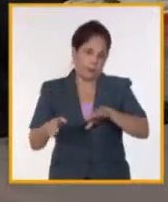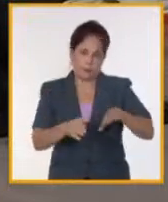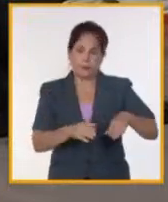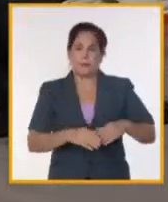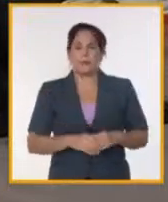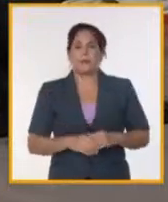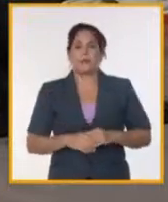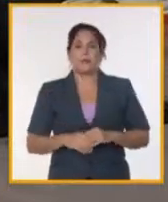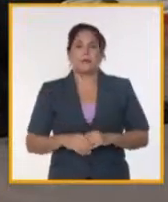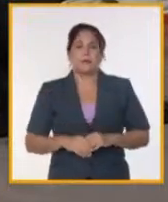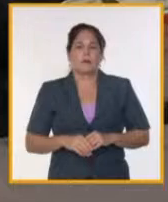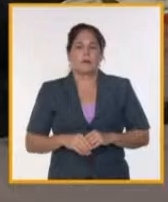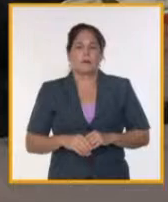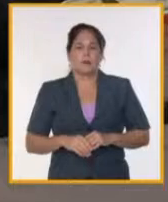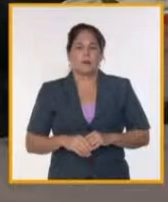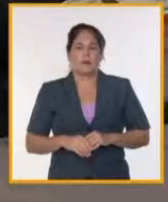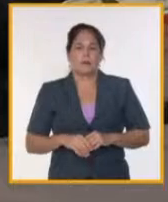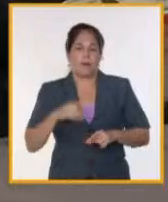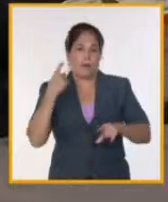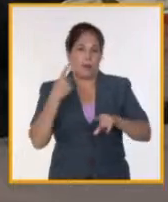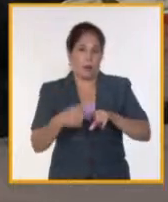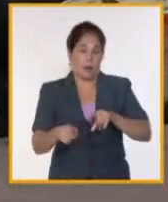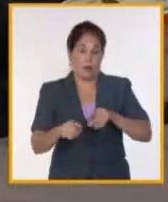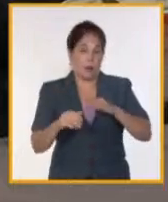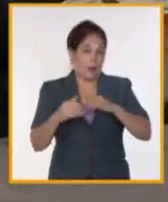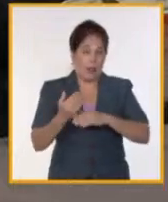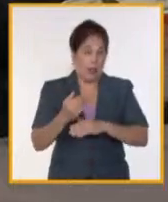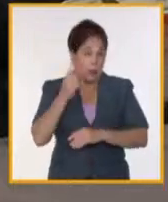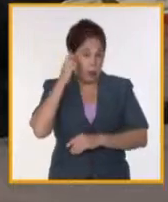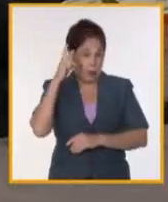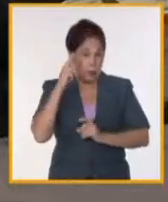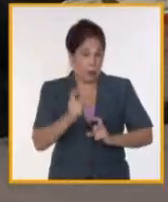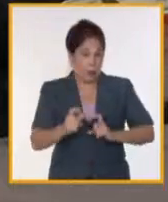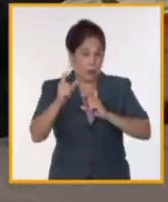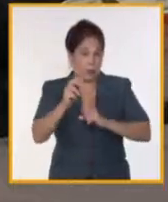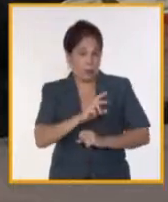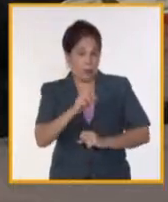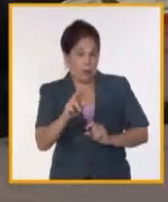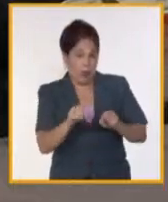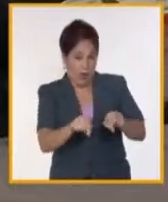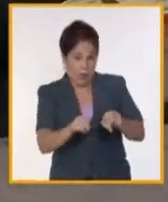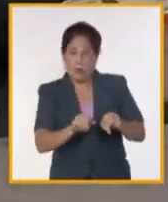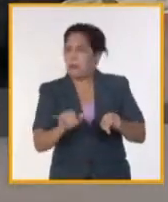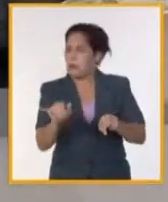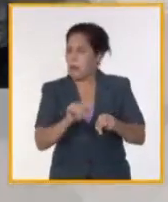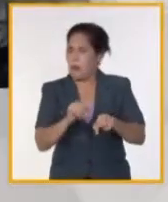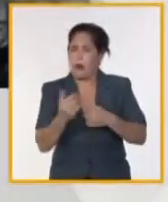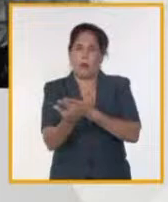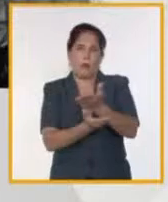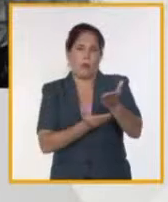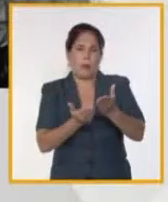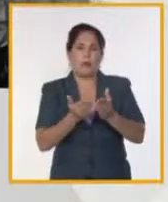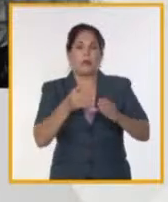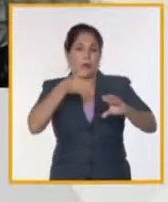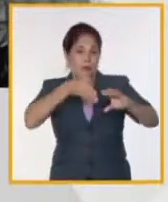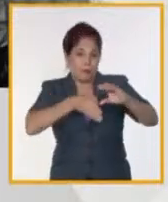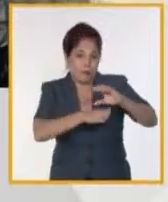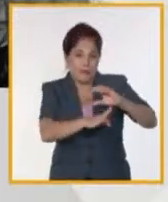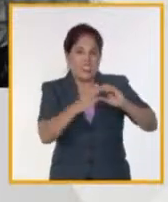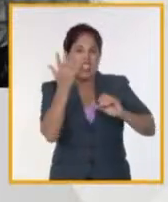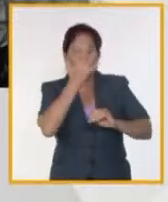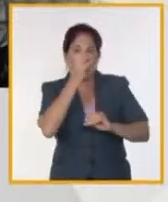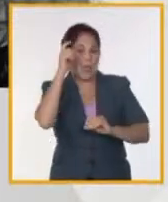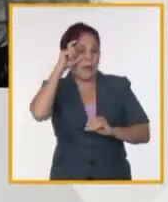nuestro general de ejército, a principio de la revolución también, que compartió con los mineros, bajó a la mina de Vilmes